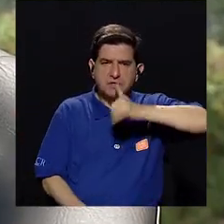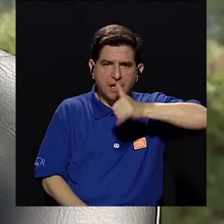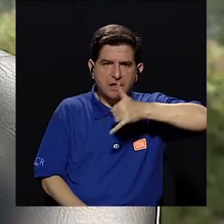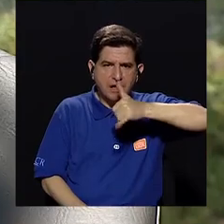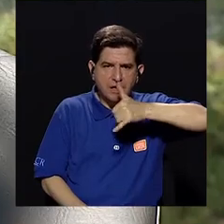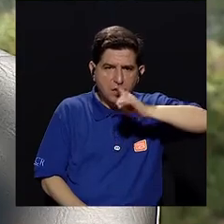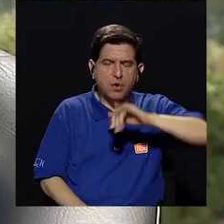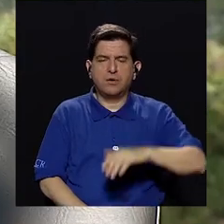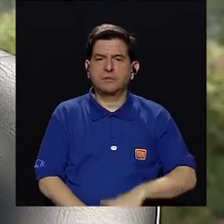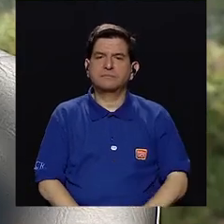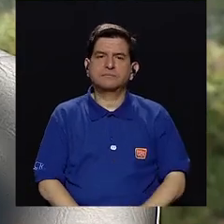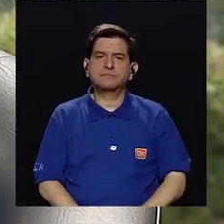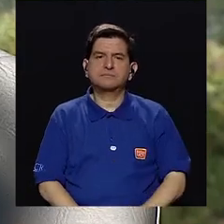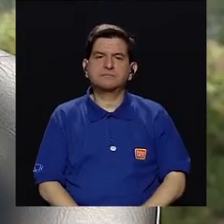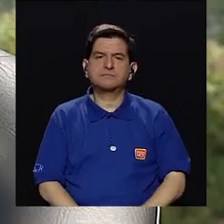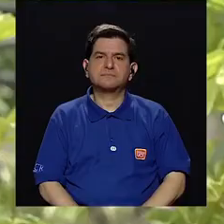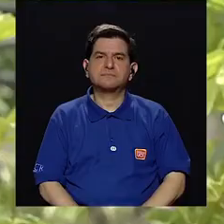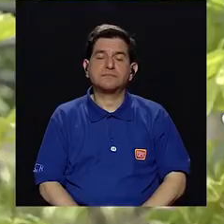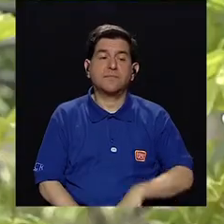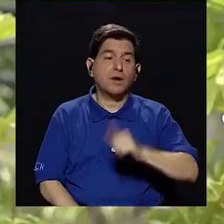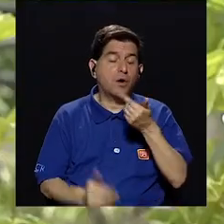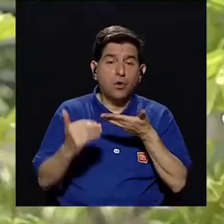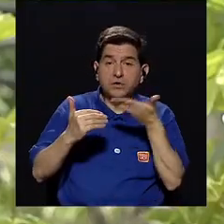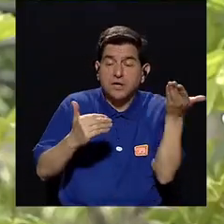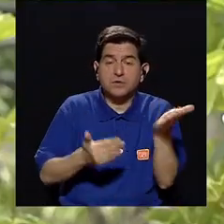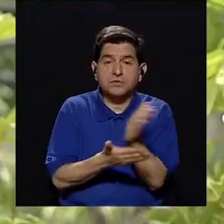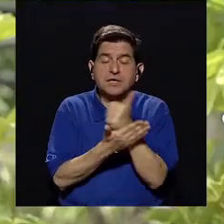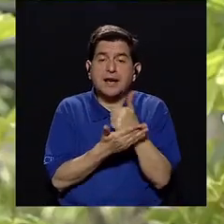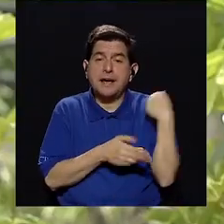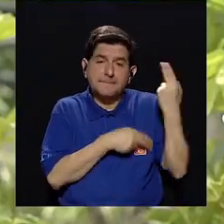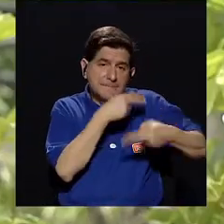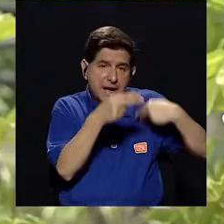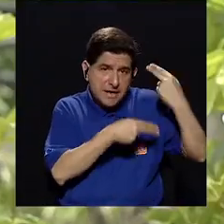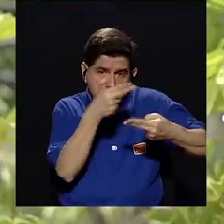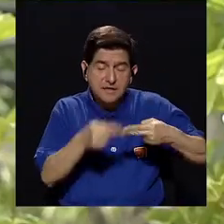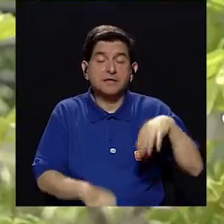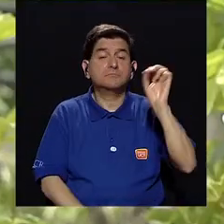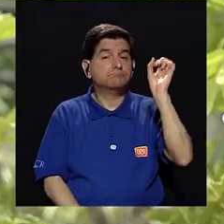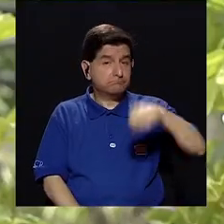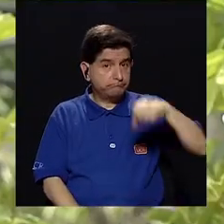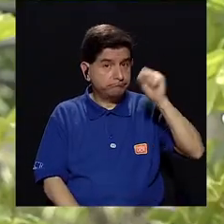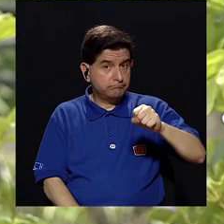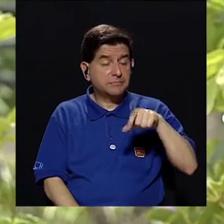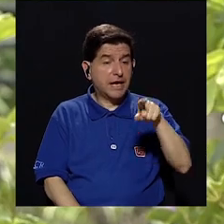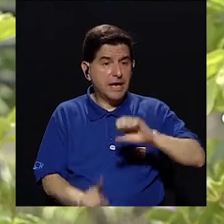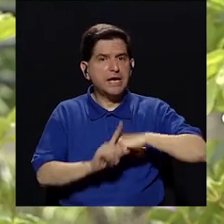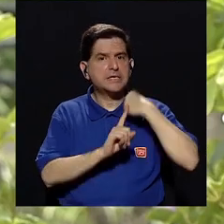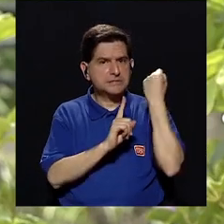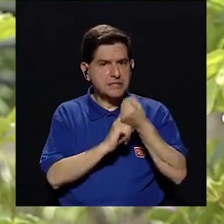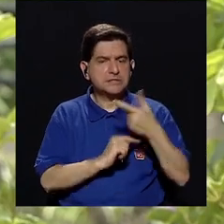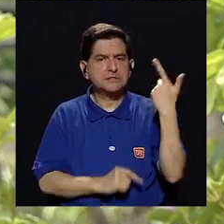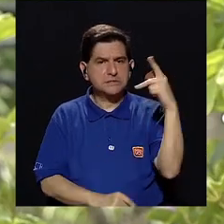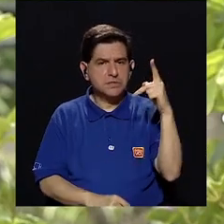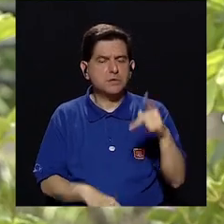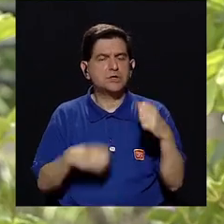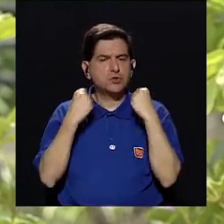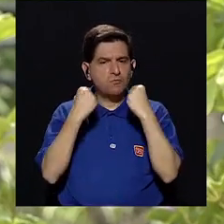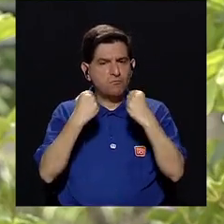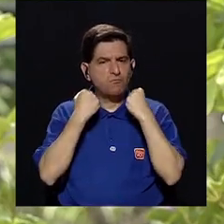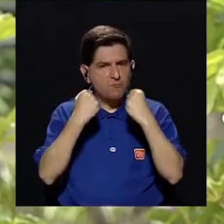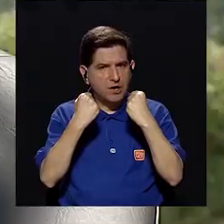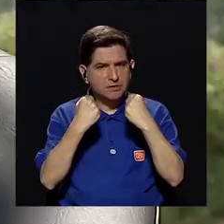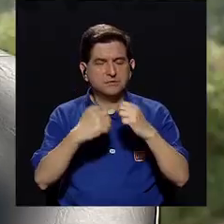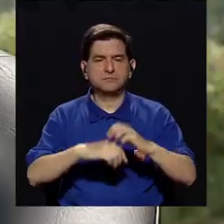licor otra otro asunto la parte hereditaria la parte de editar yo es un factor de riesgo muy